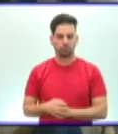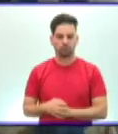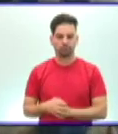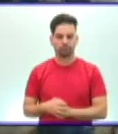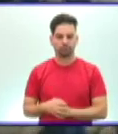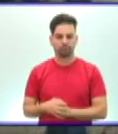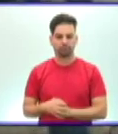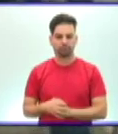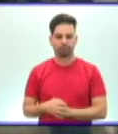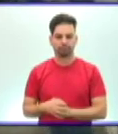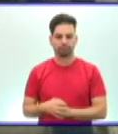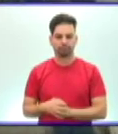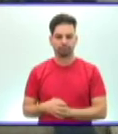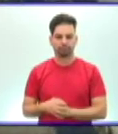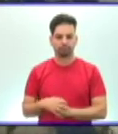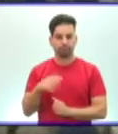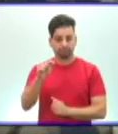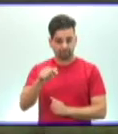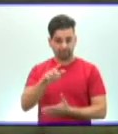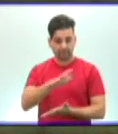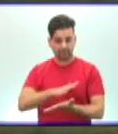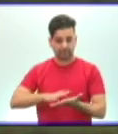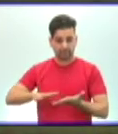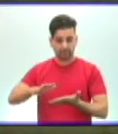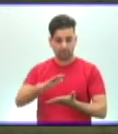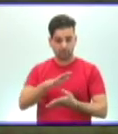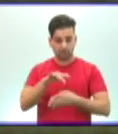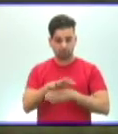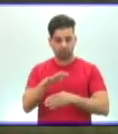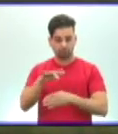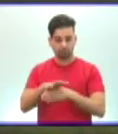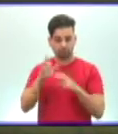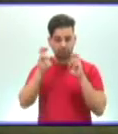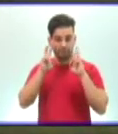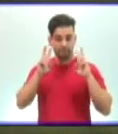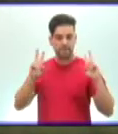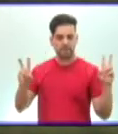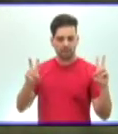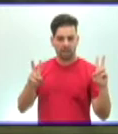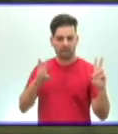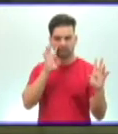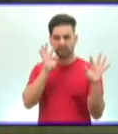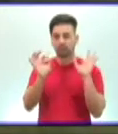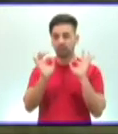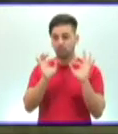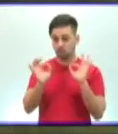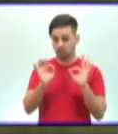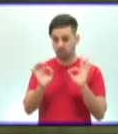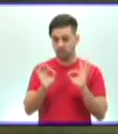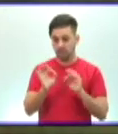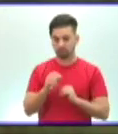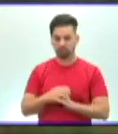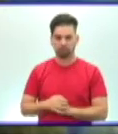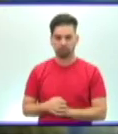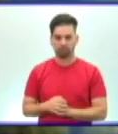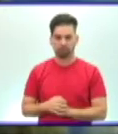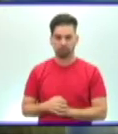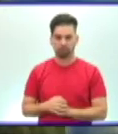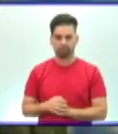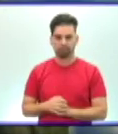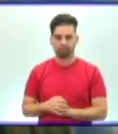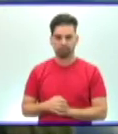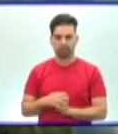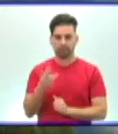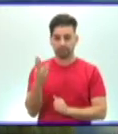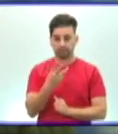zona costera es vital para la seguridad física y de la población de 3 provincias amenazadas por el cambio